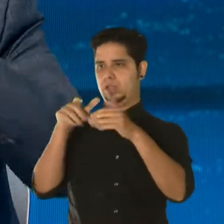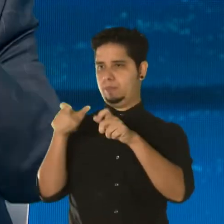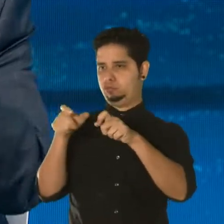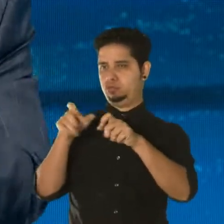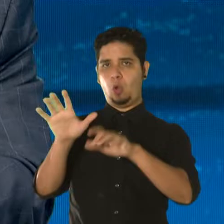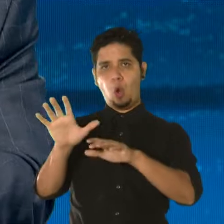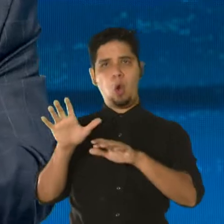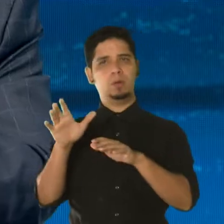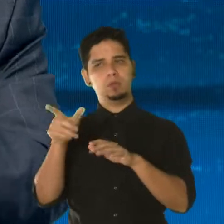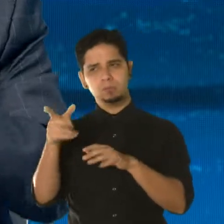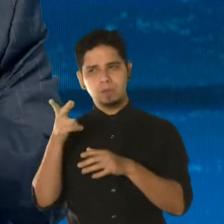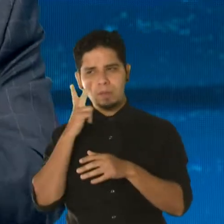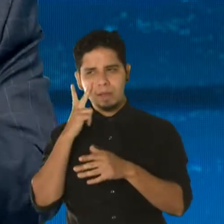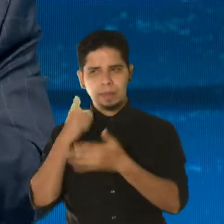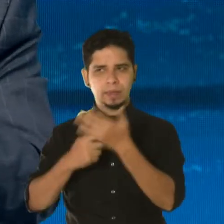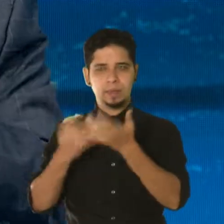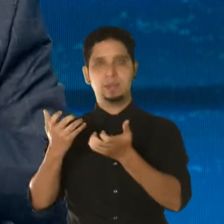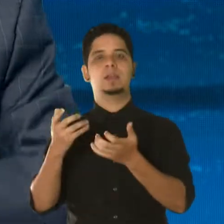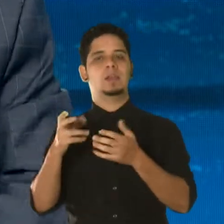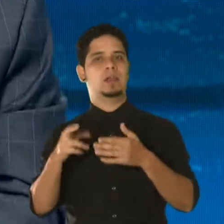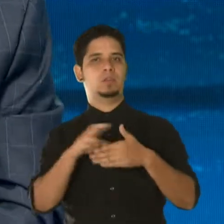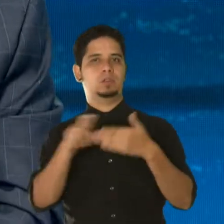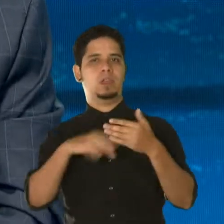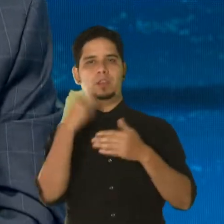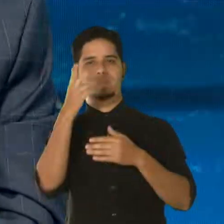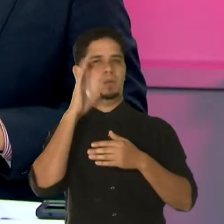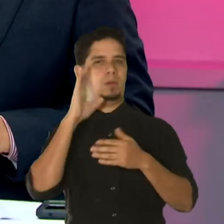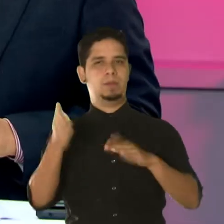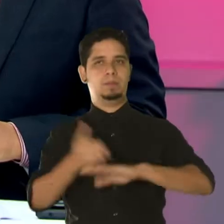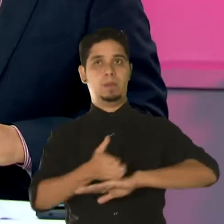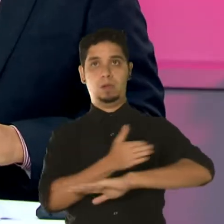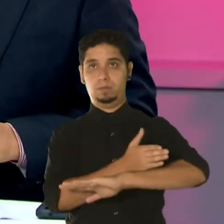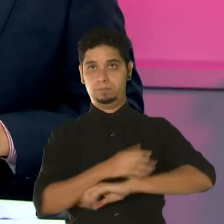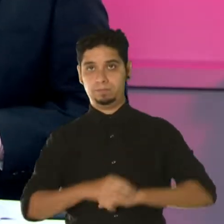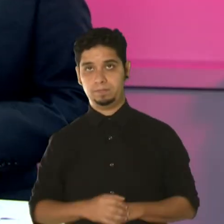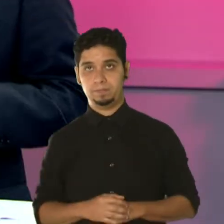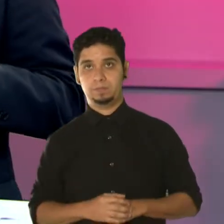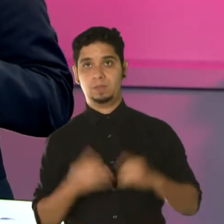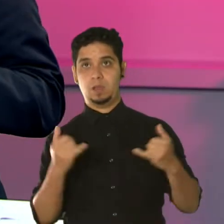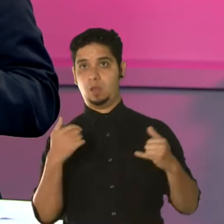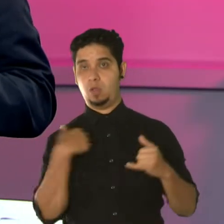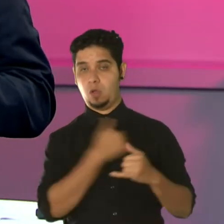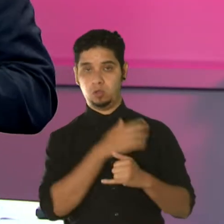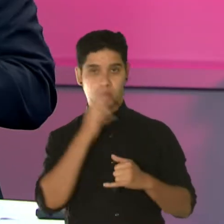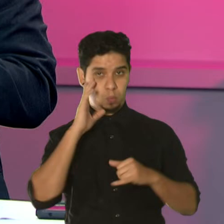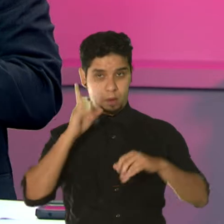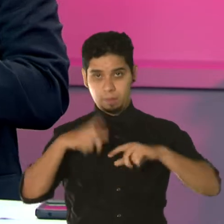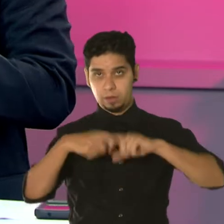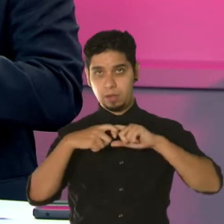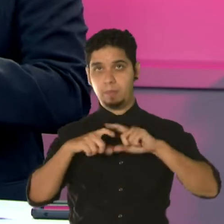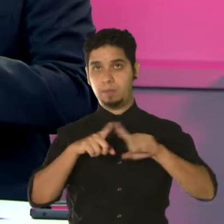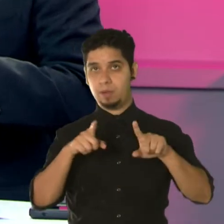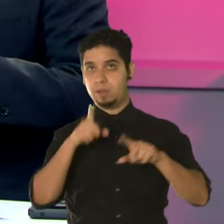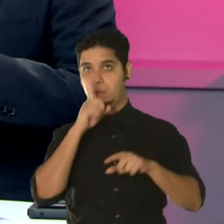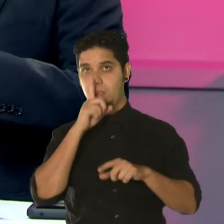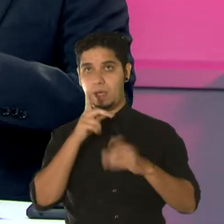el resultado siempre va a ser mejor. Bueno, y ahora vamos a una breve pausa, pero yo creo que el programa es casi un